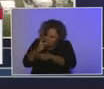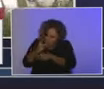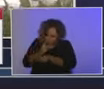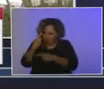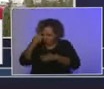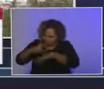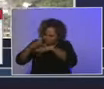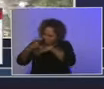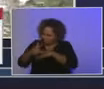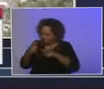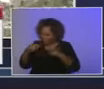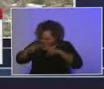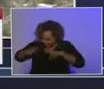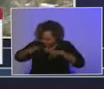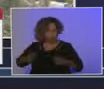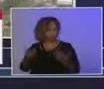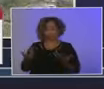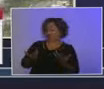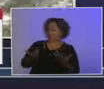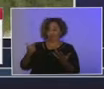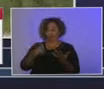mucho casco a la situación y